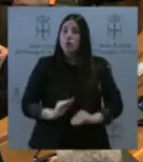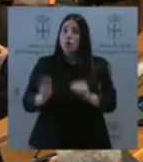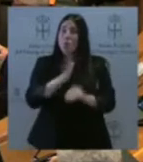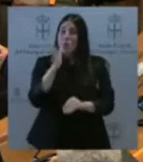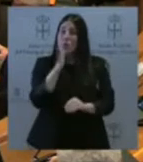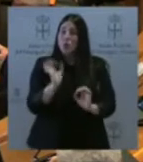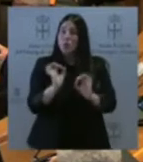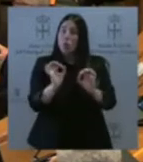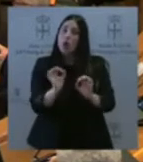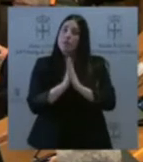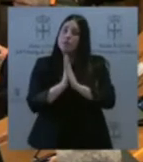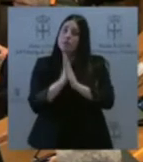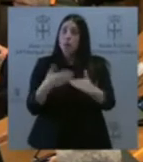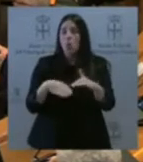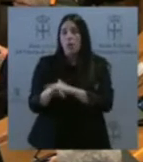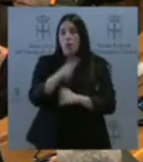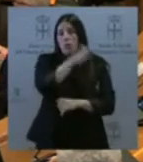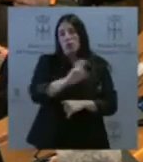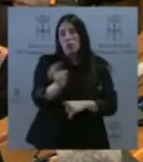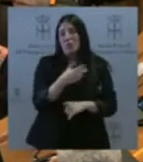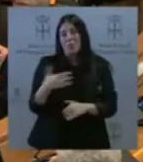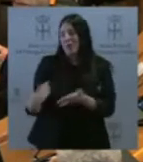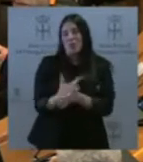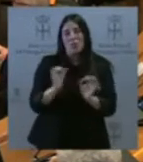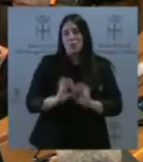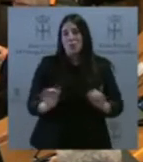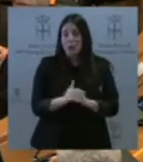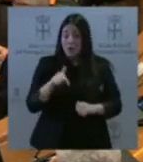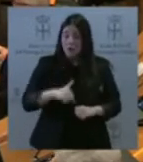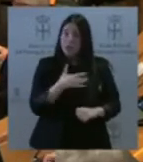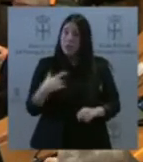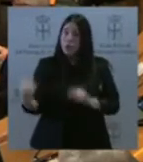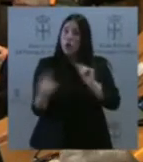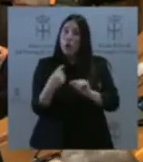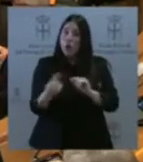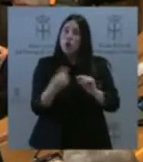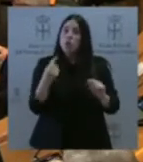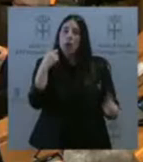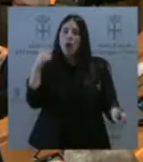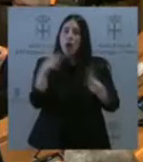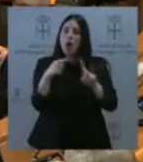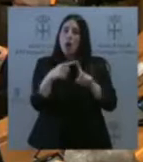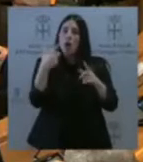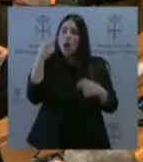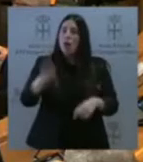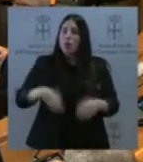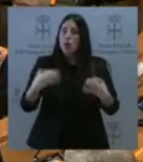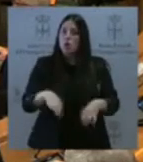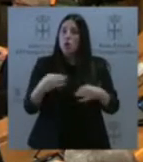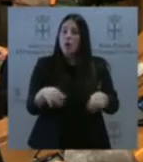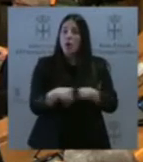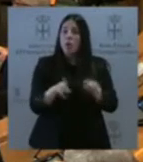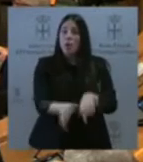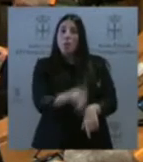interlocutor. Discuta conmigo desde la razón dialéctica y el logos de este Parlamento y no desde la prosa de los despachos de la Administración. No me